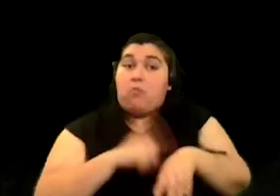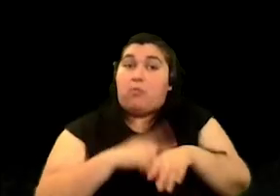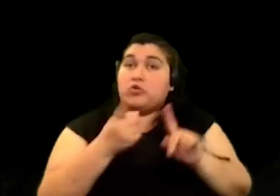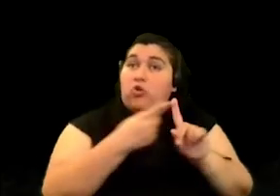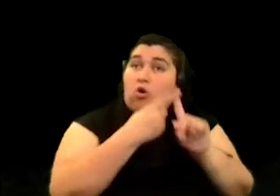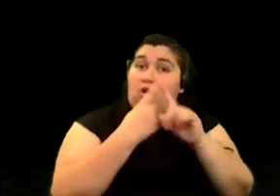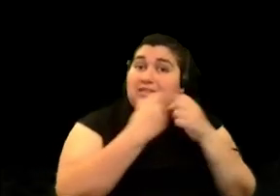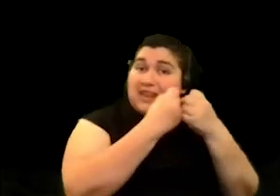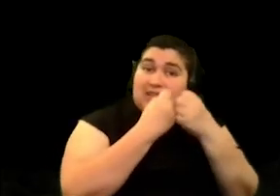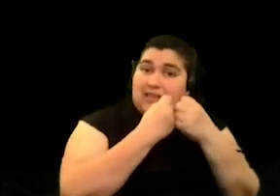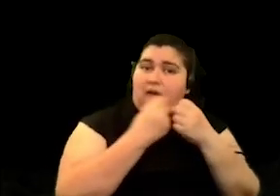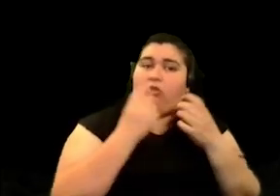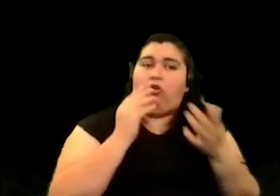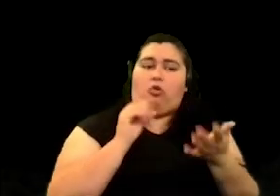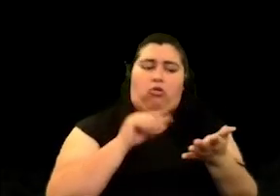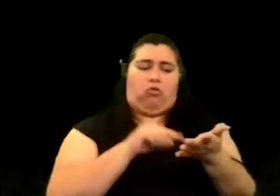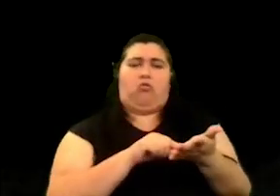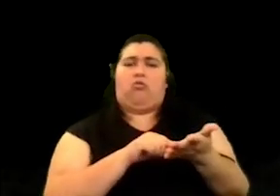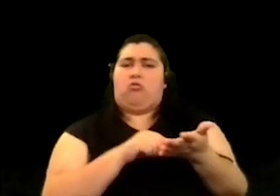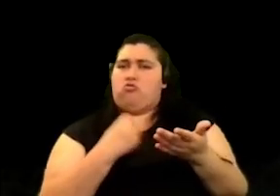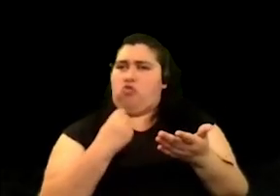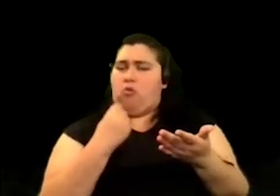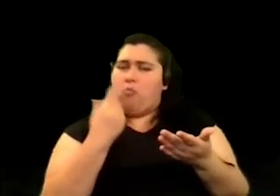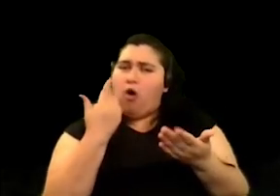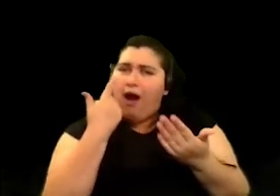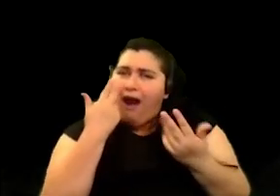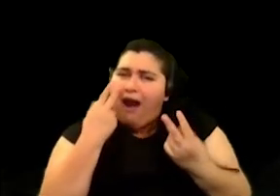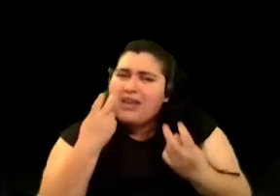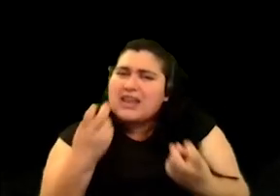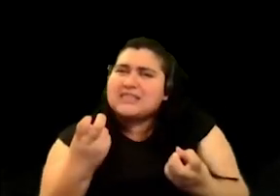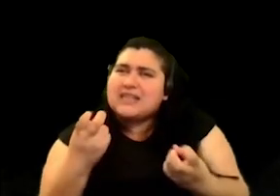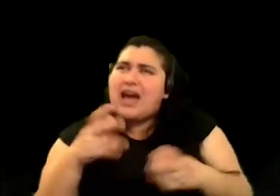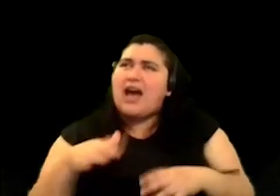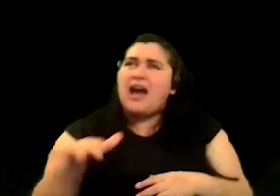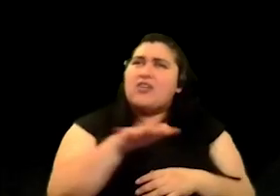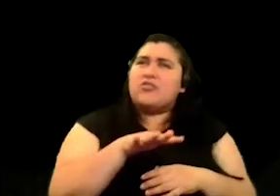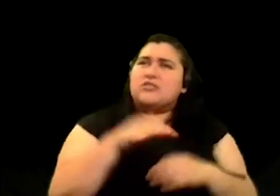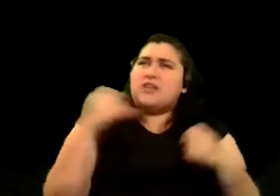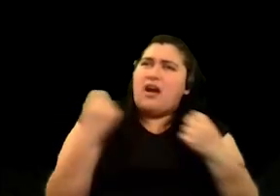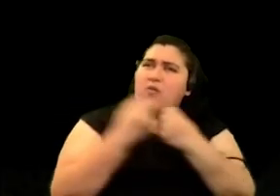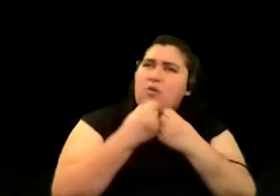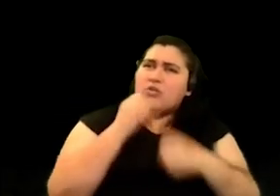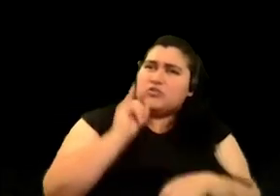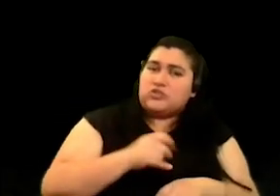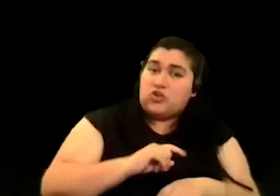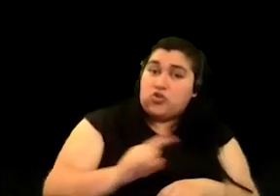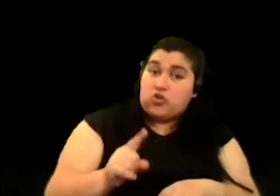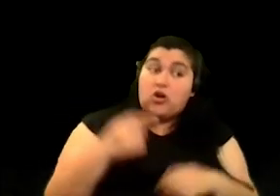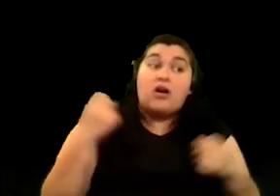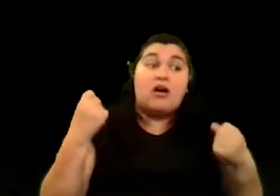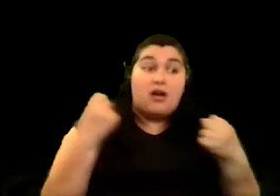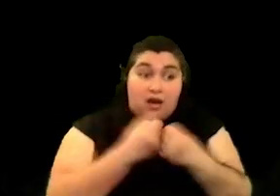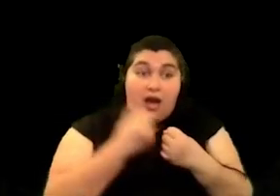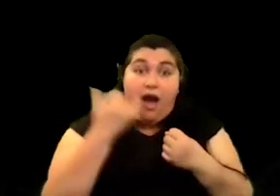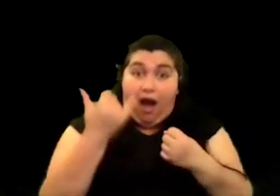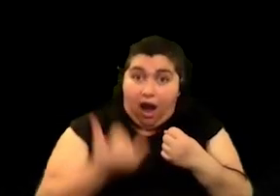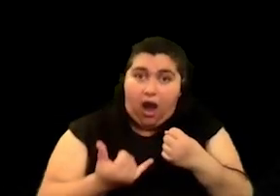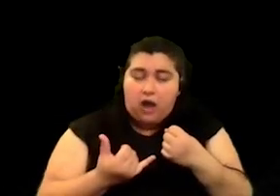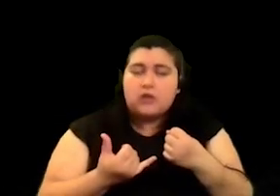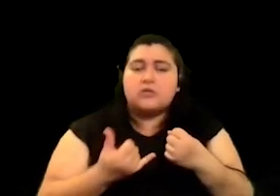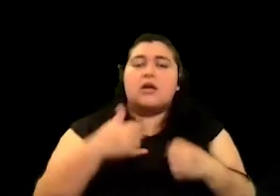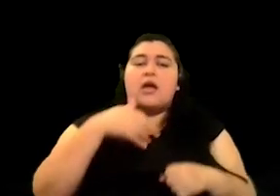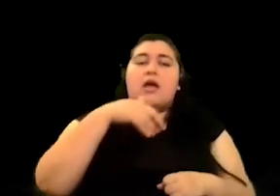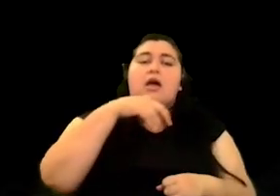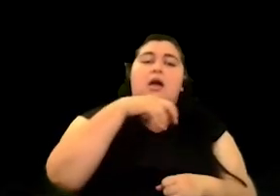encontramos una situación internacional, vamos a tener que ver si se trata de una jurisdicción con o sin tratado, y si tiene tratado, puede ser que sea con PPT o